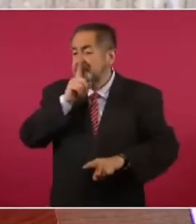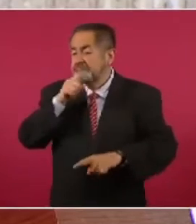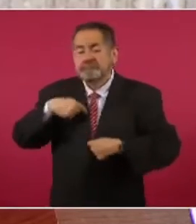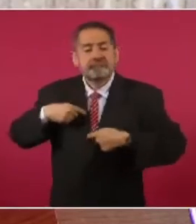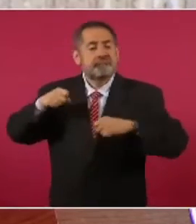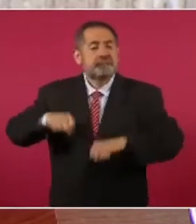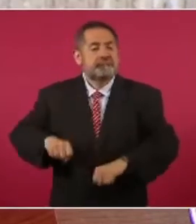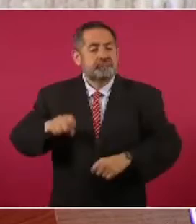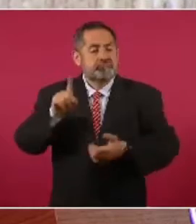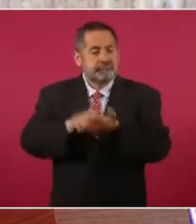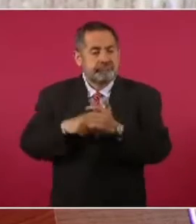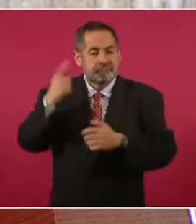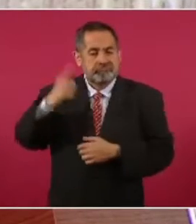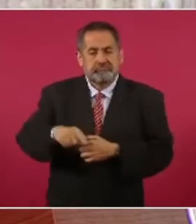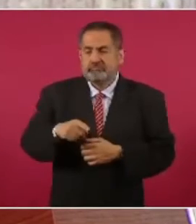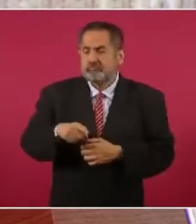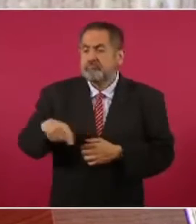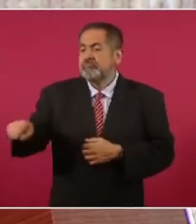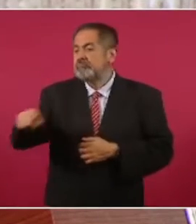no se puede opinar.